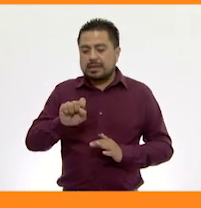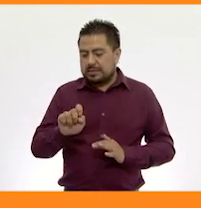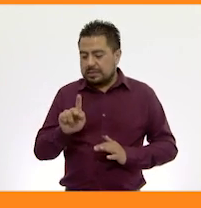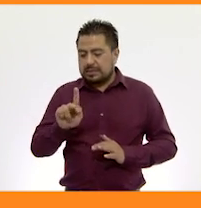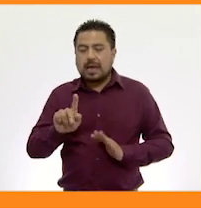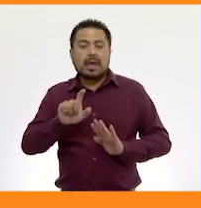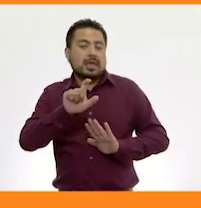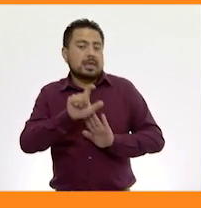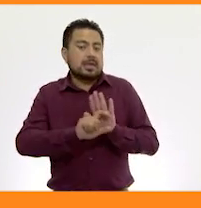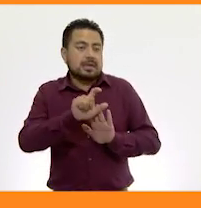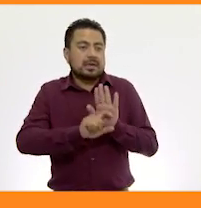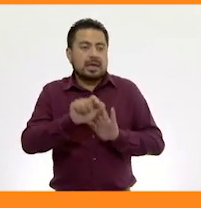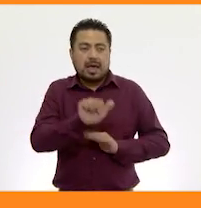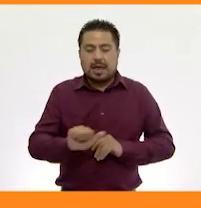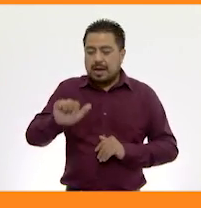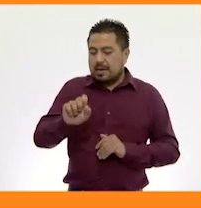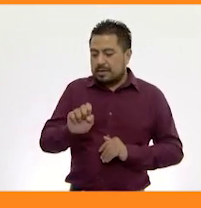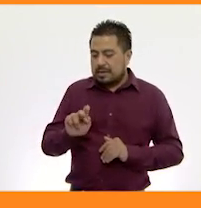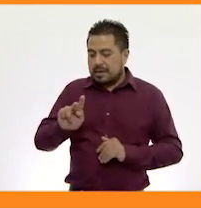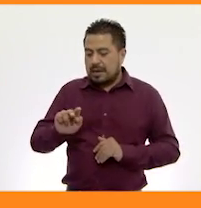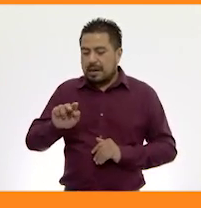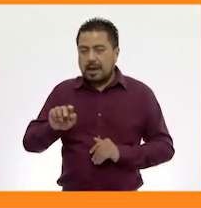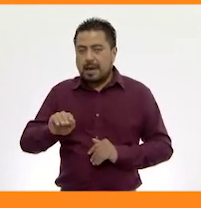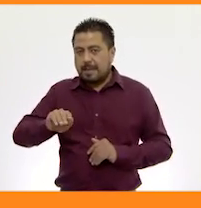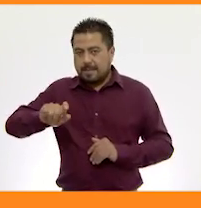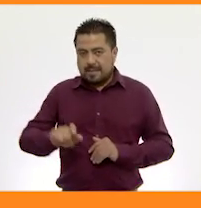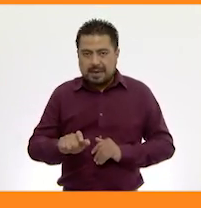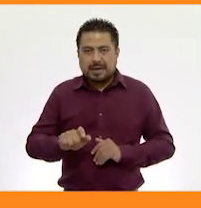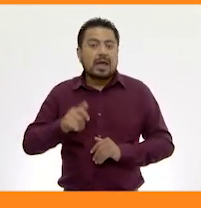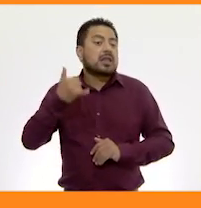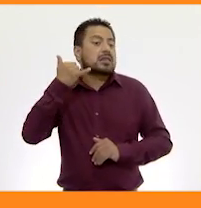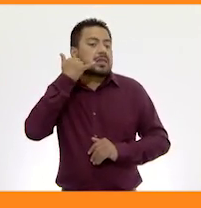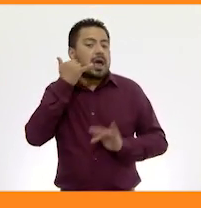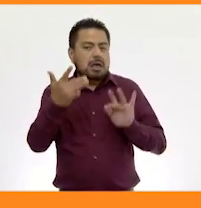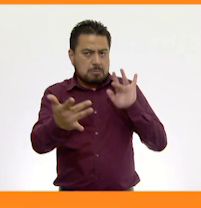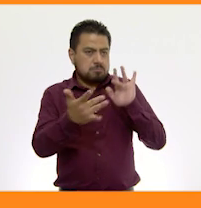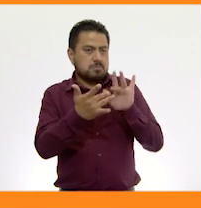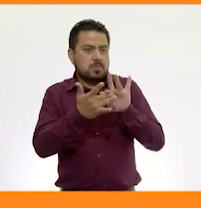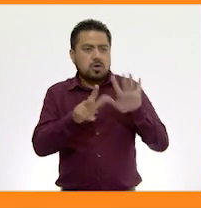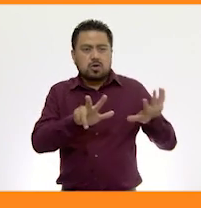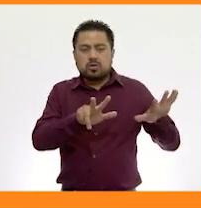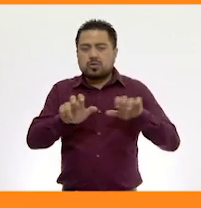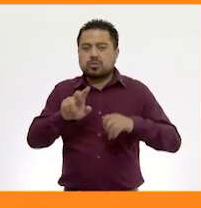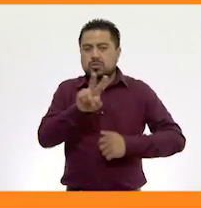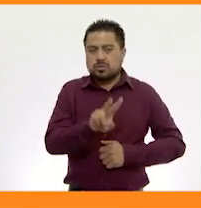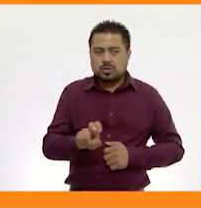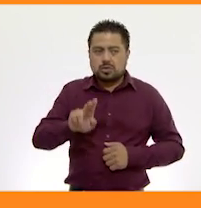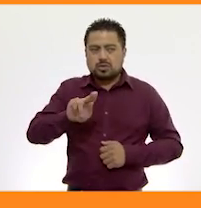en Instagram @cepmx. Teléfonos Educatel